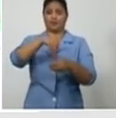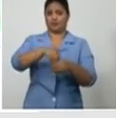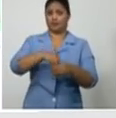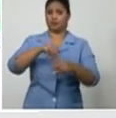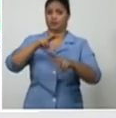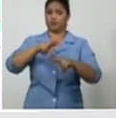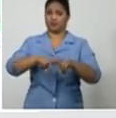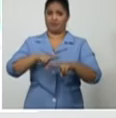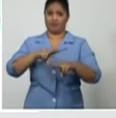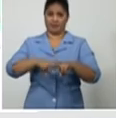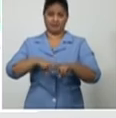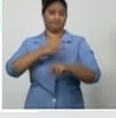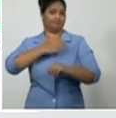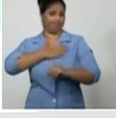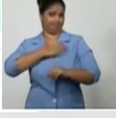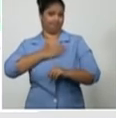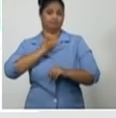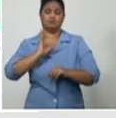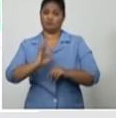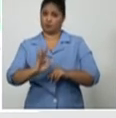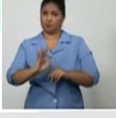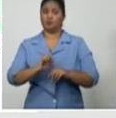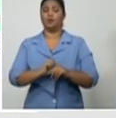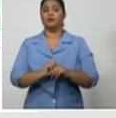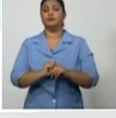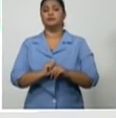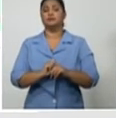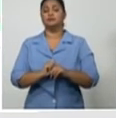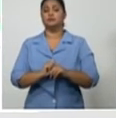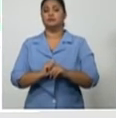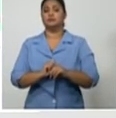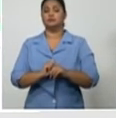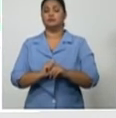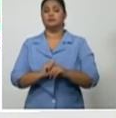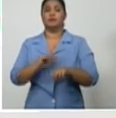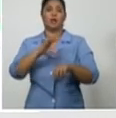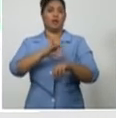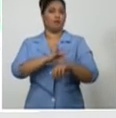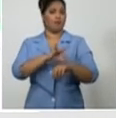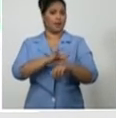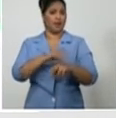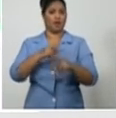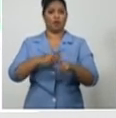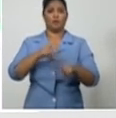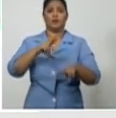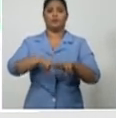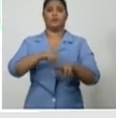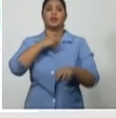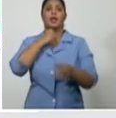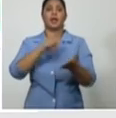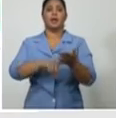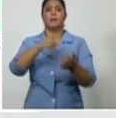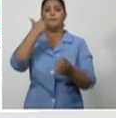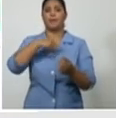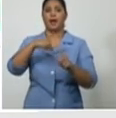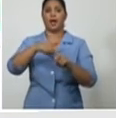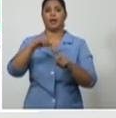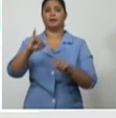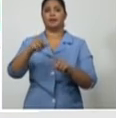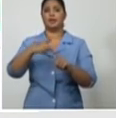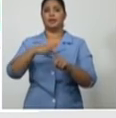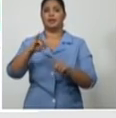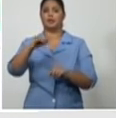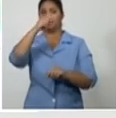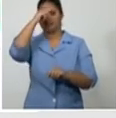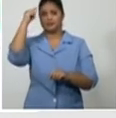con antecedentes de una comorbilidad, hepatitis B, de la cual se atendía previamente